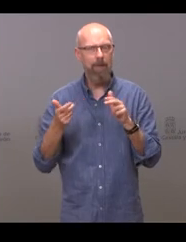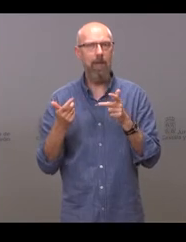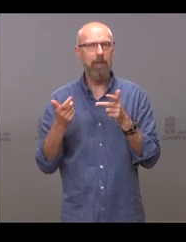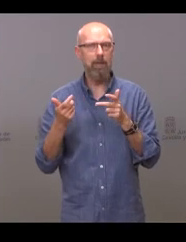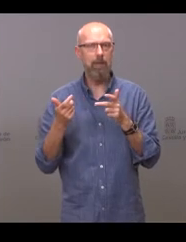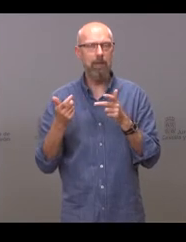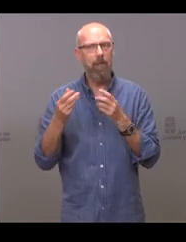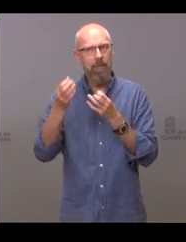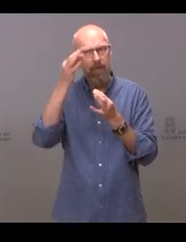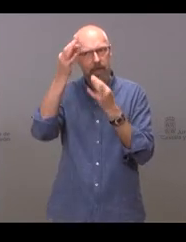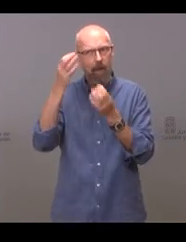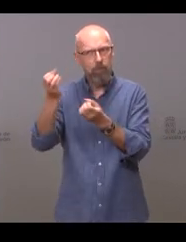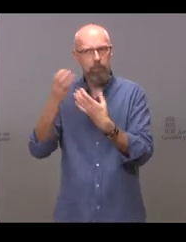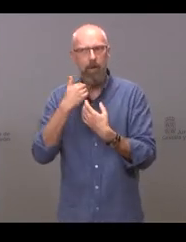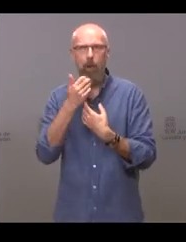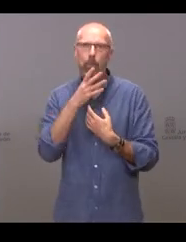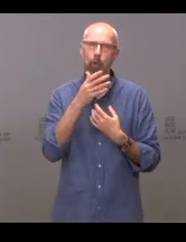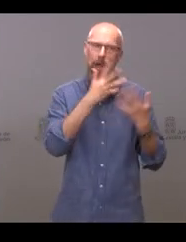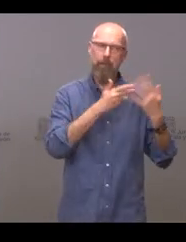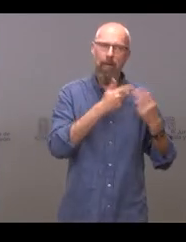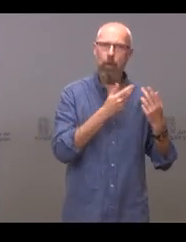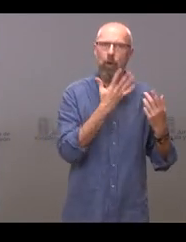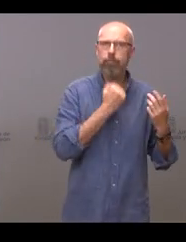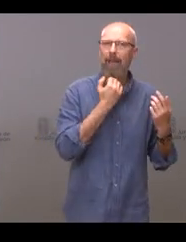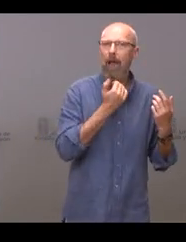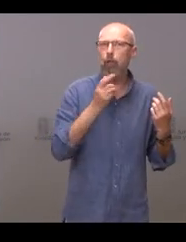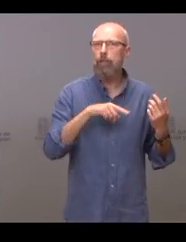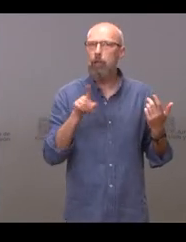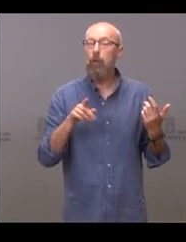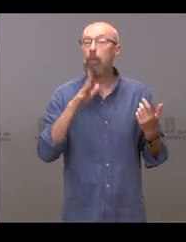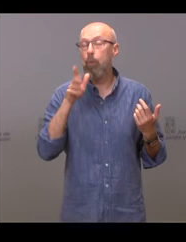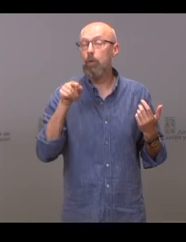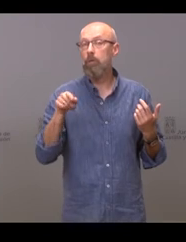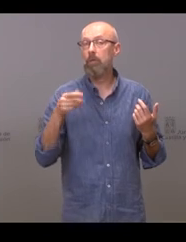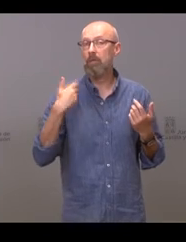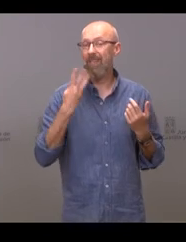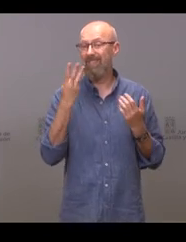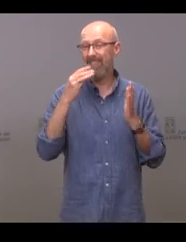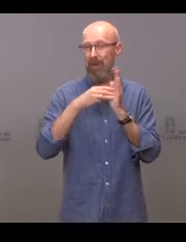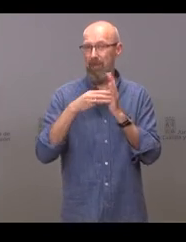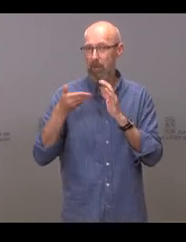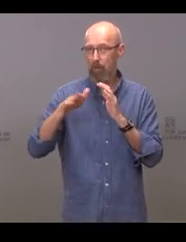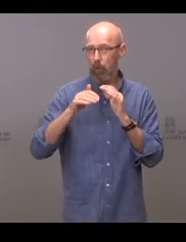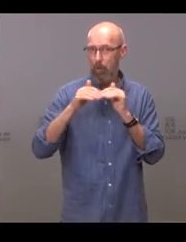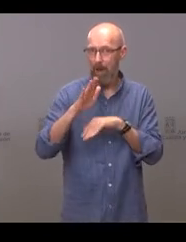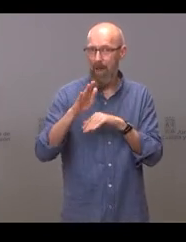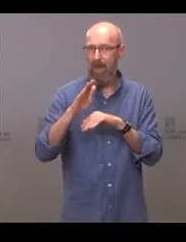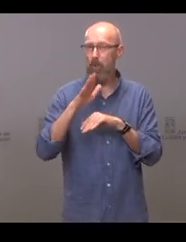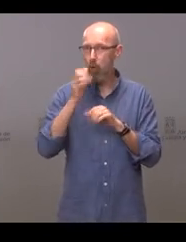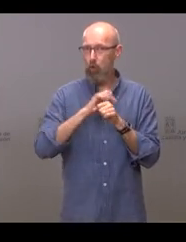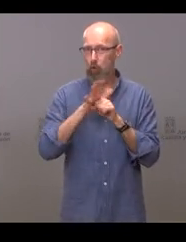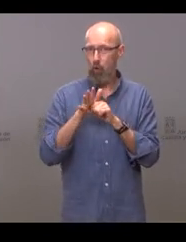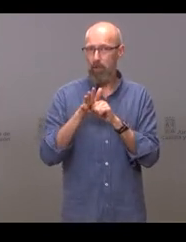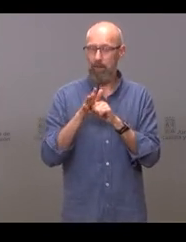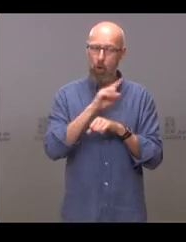dato que la administración ha querido dar hasta el momento porque más de 3.000 de las muertes totales por kobe de las 11 mil